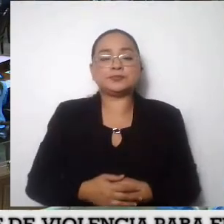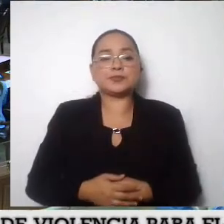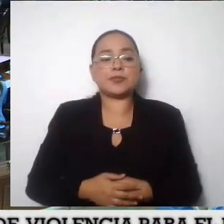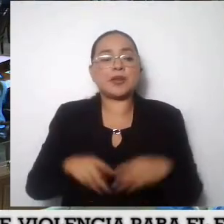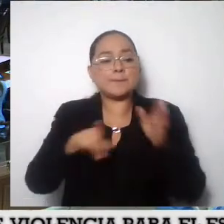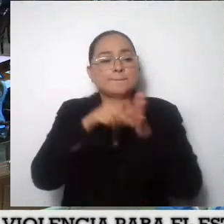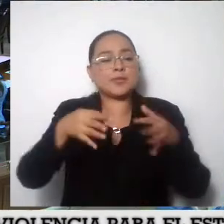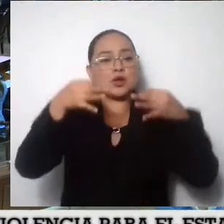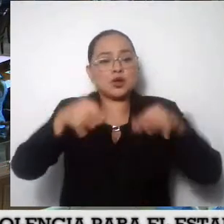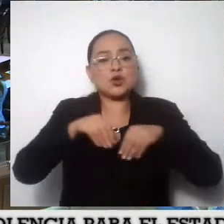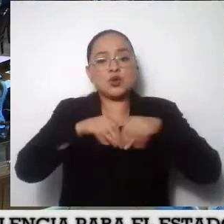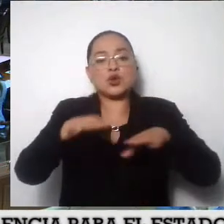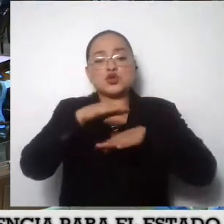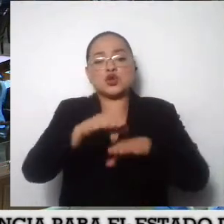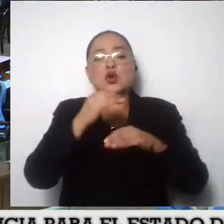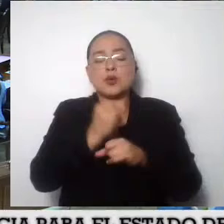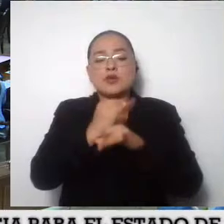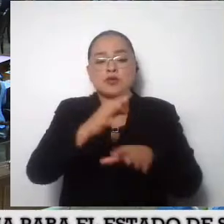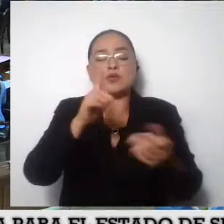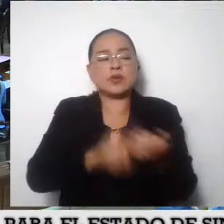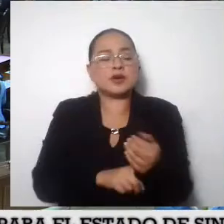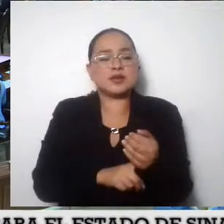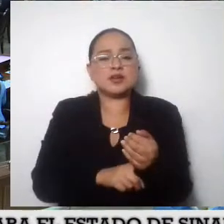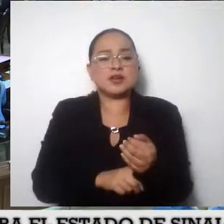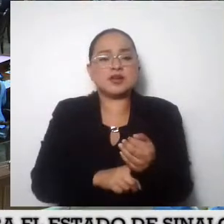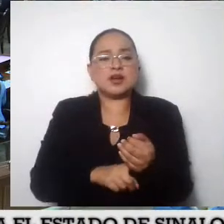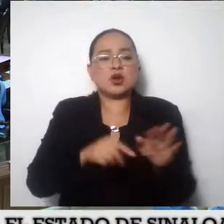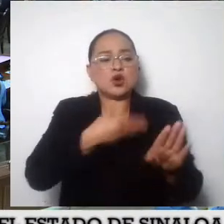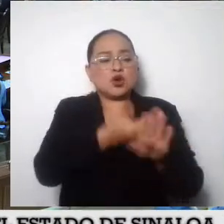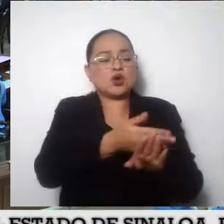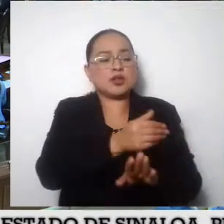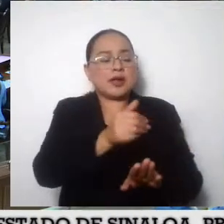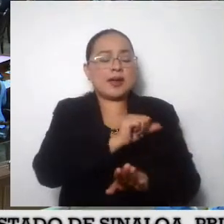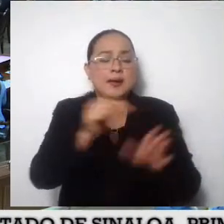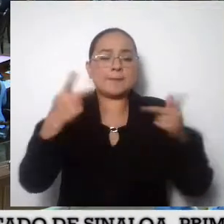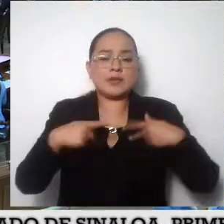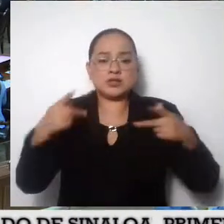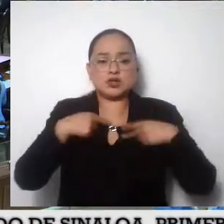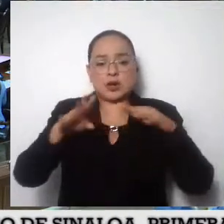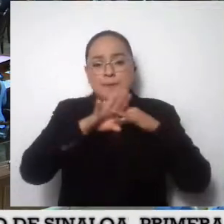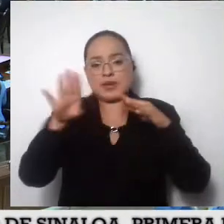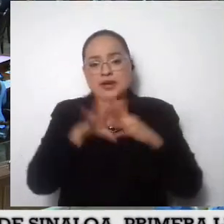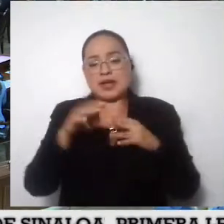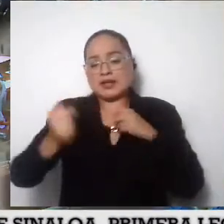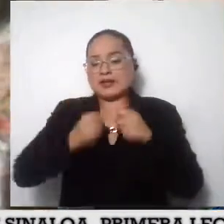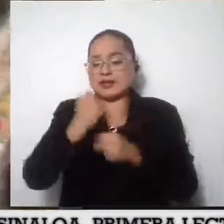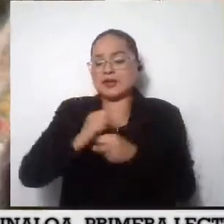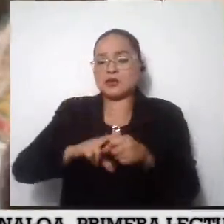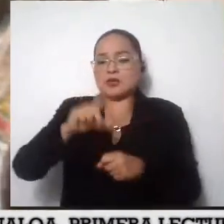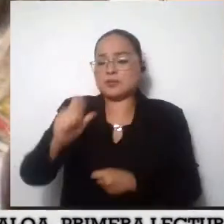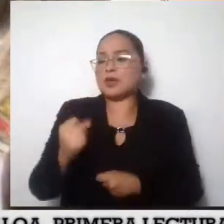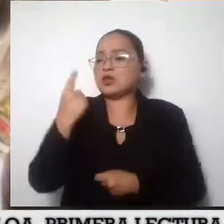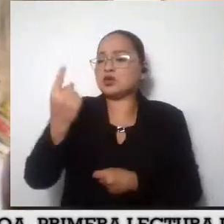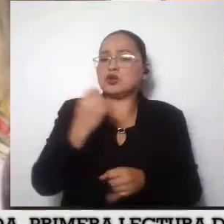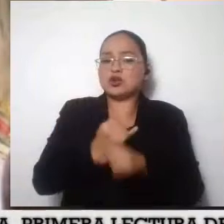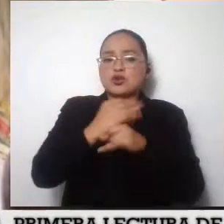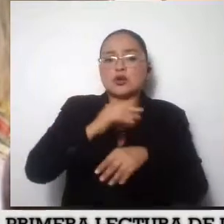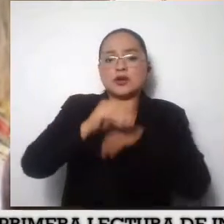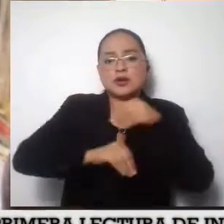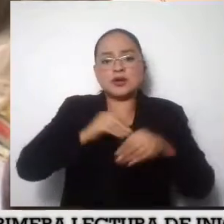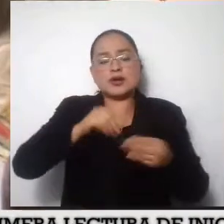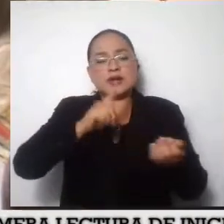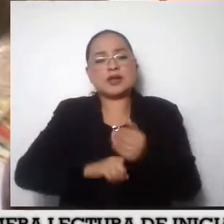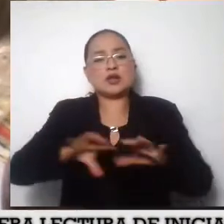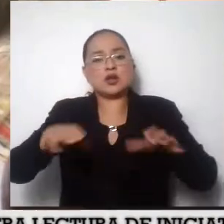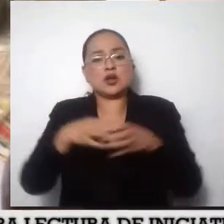Estadísticas sobre Delitos Perpetrados en contra de personas migrantes irregulares en 2021, realizados por la Unidad de Política